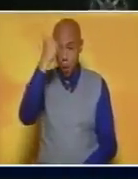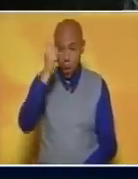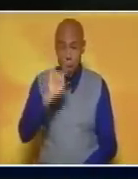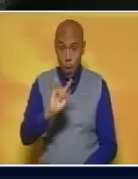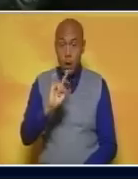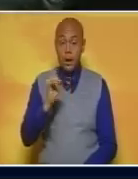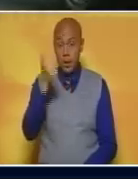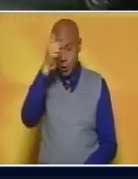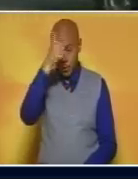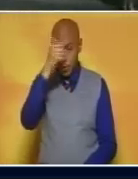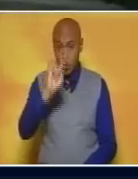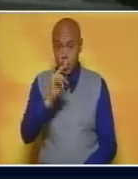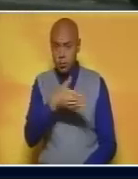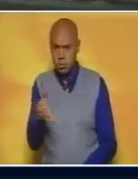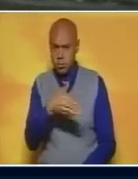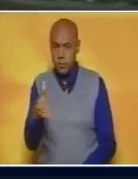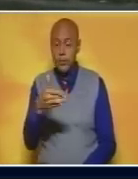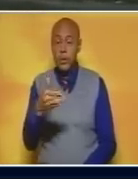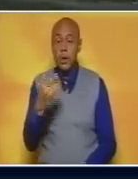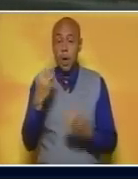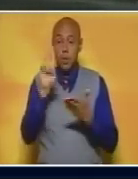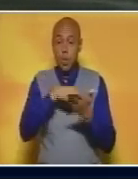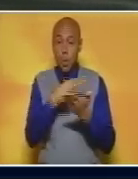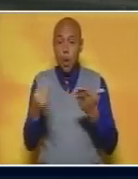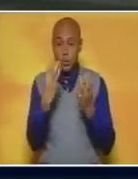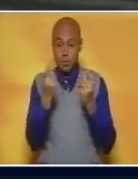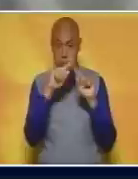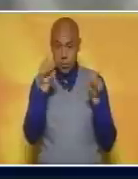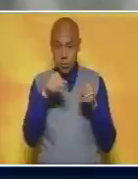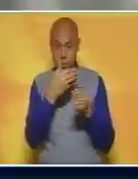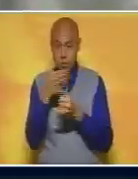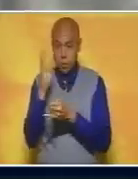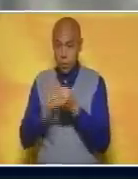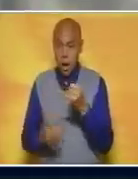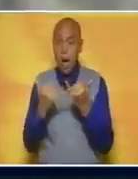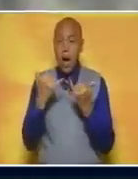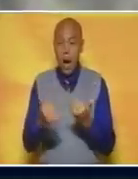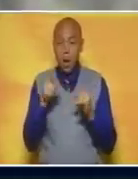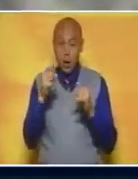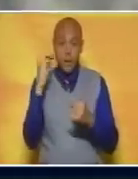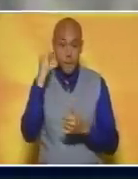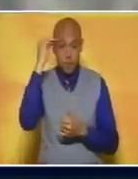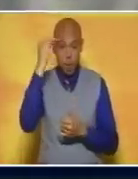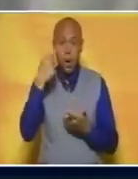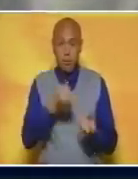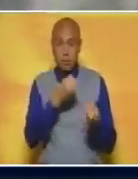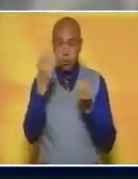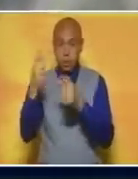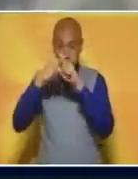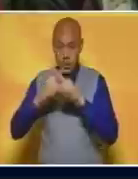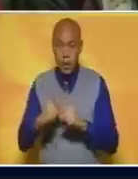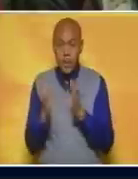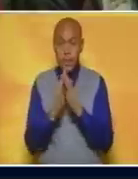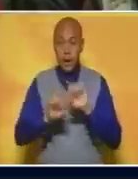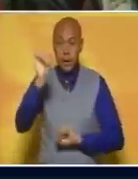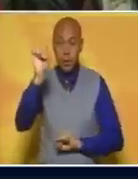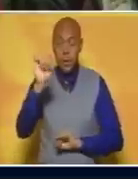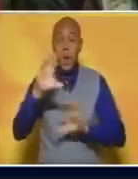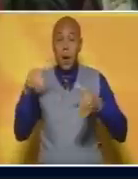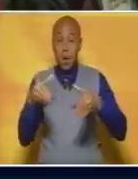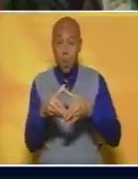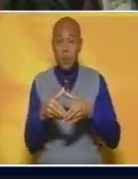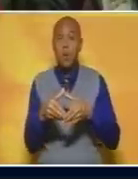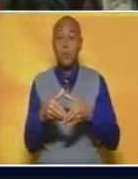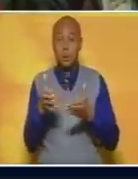el abastecimiento por pico y placa, 245 dispositivos fueron pasados a auditoría en San Cristóbal. El Estado venezolano